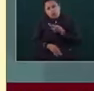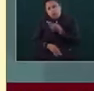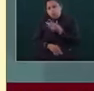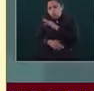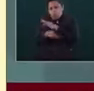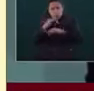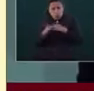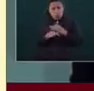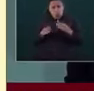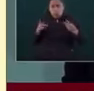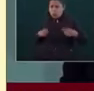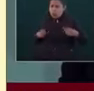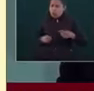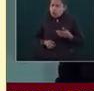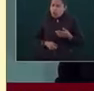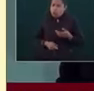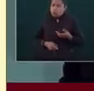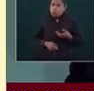el de